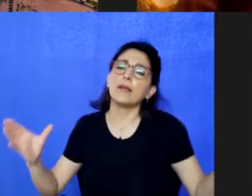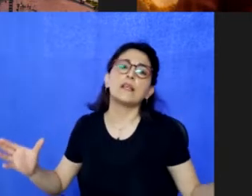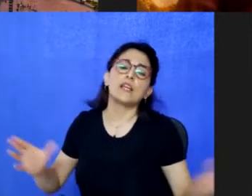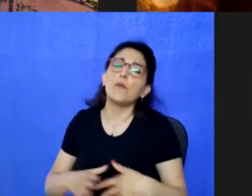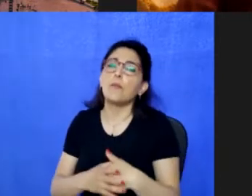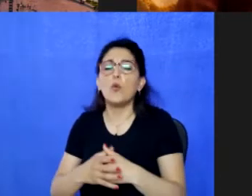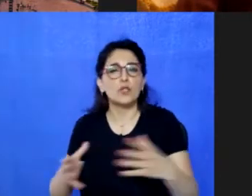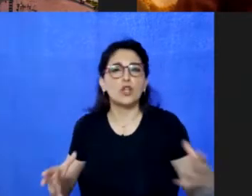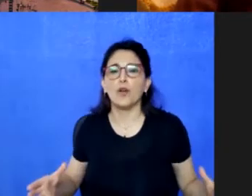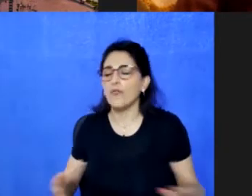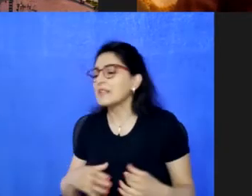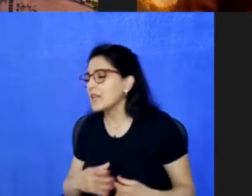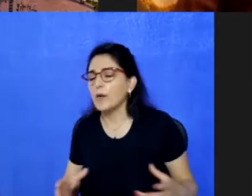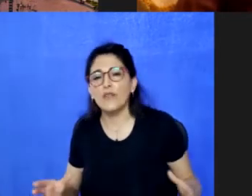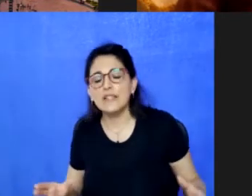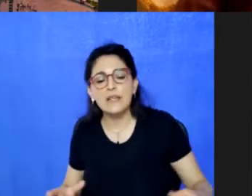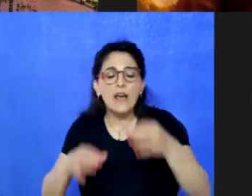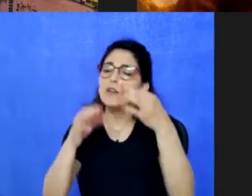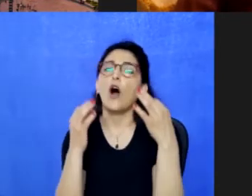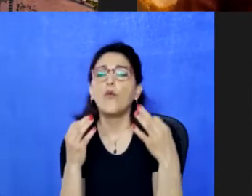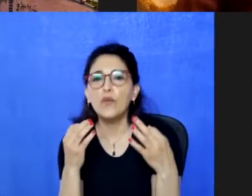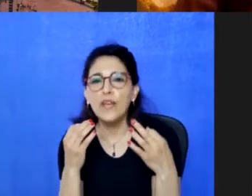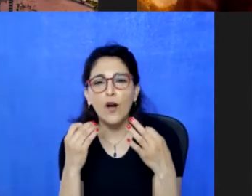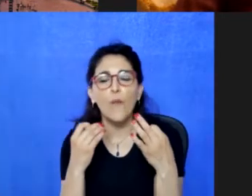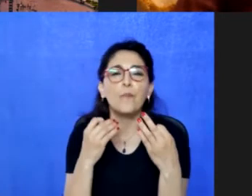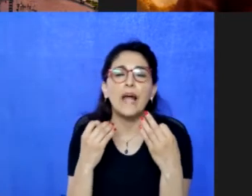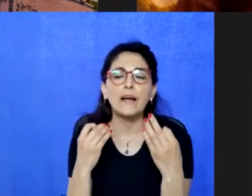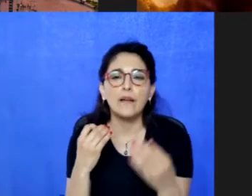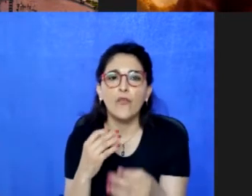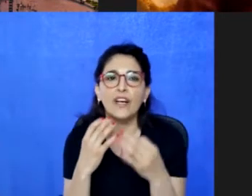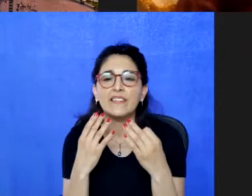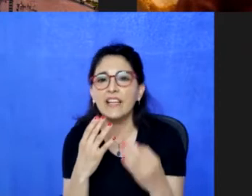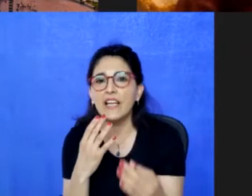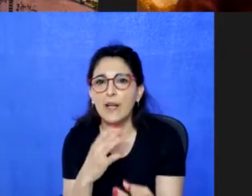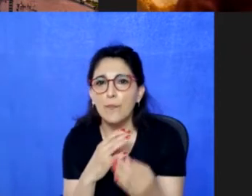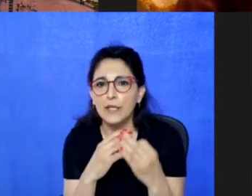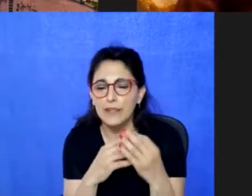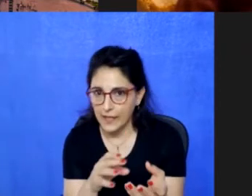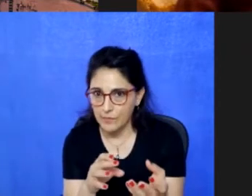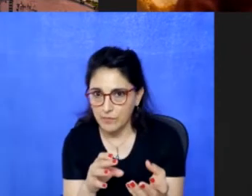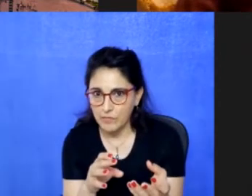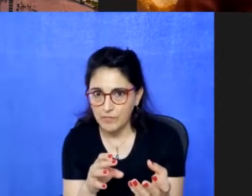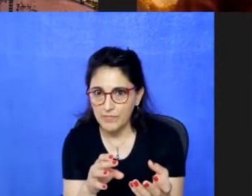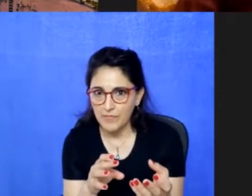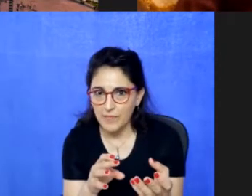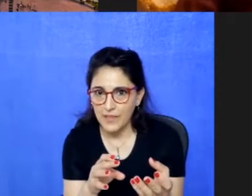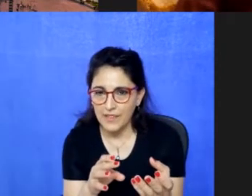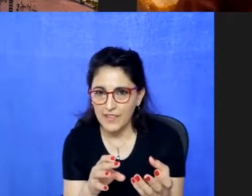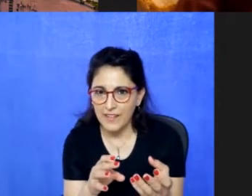siempre me decís que yo me preocupo solo por los franceses, no, fui a comprar pogliatella napolitana.